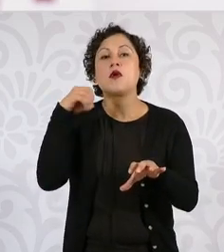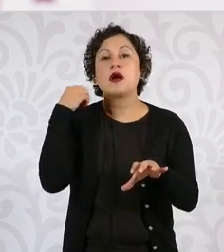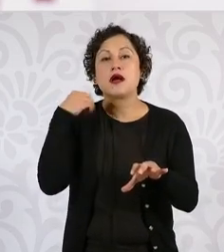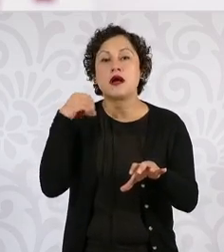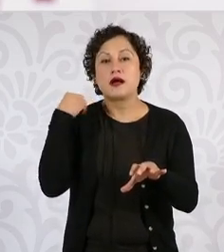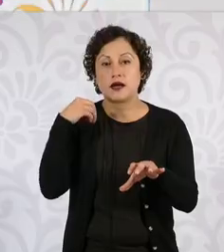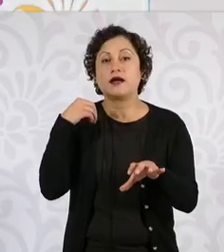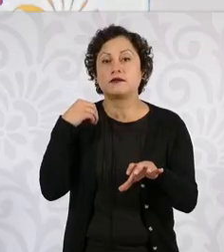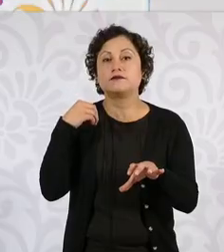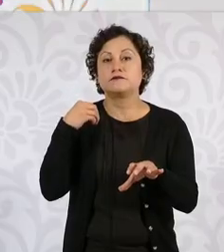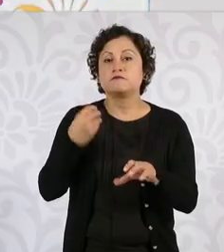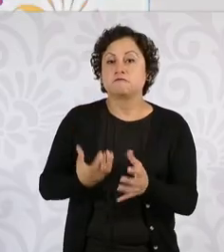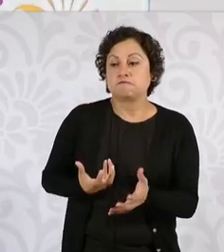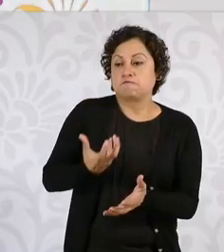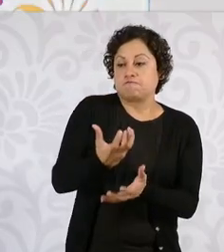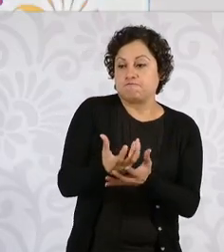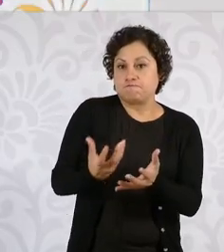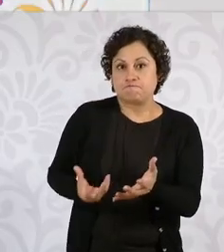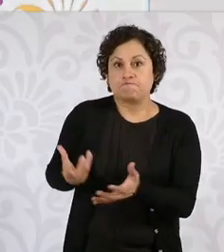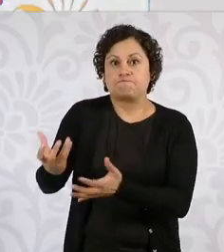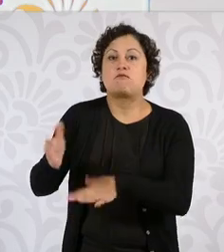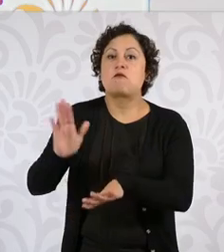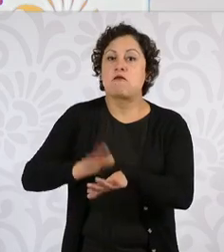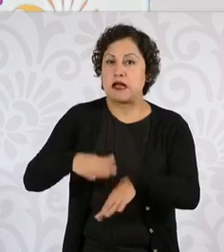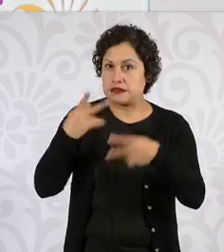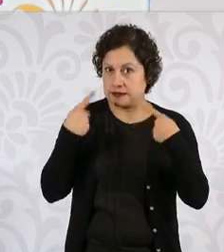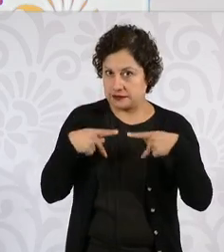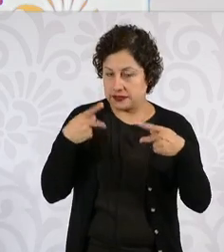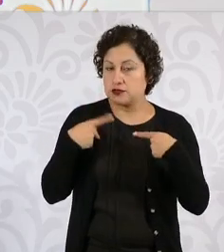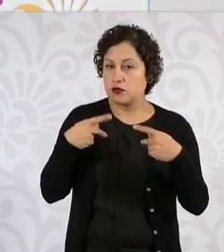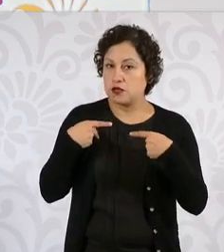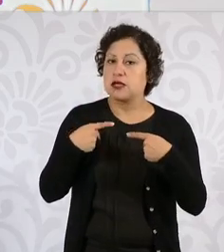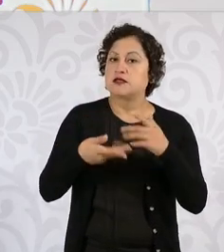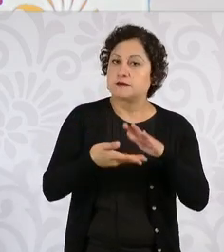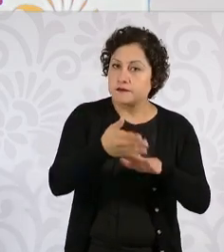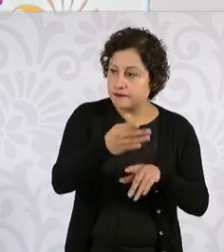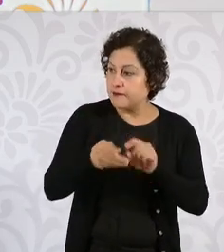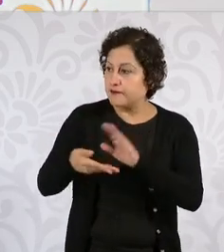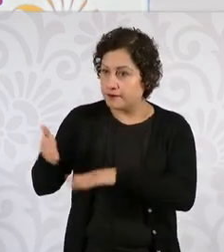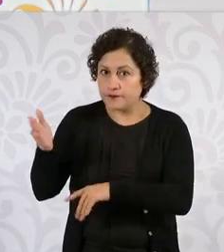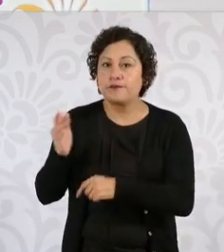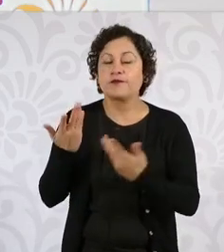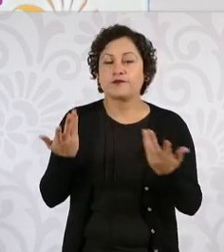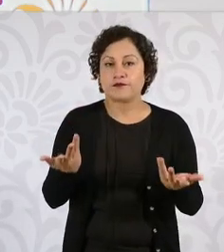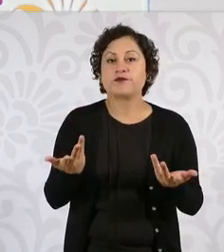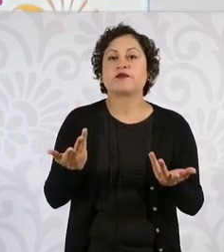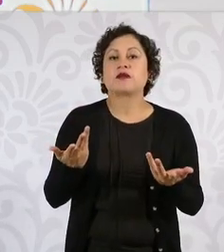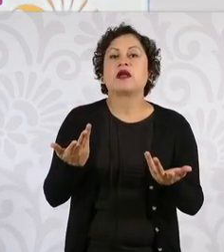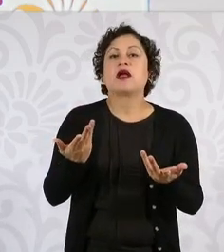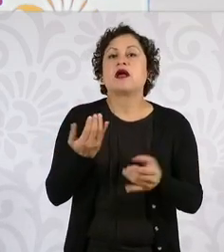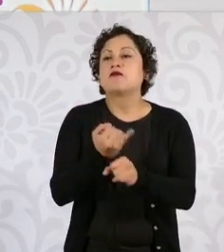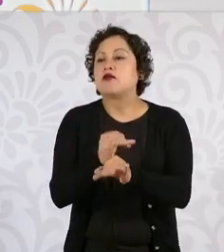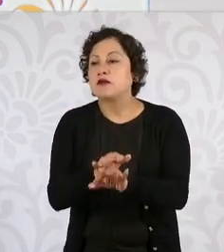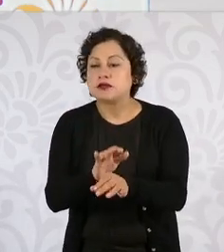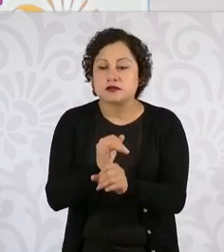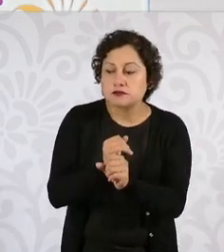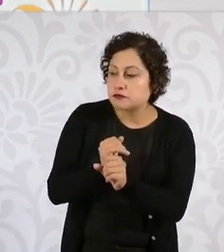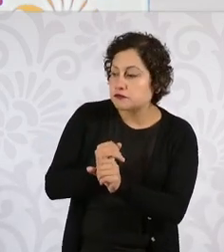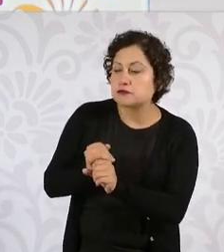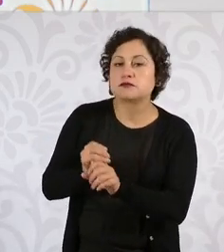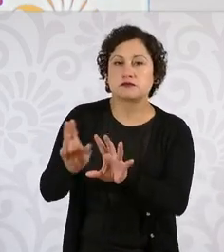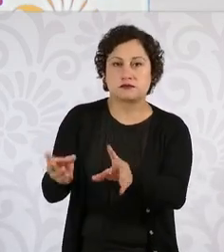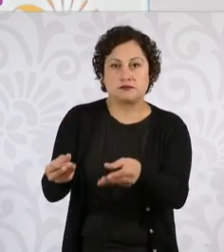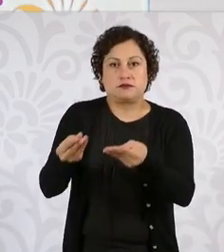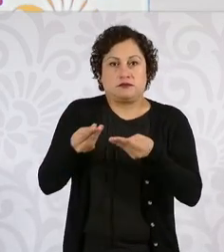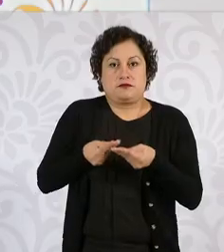Yo creo que mañana ya tenemos la posibilidad de informar de todos los caminos, en qué condición están, cuánto se van